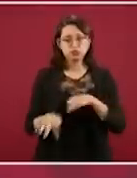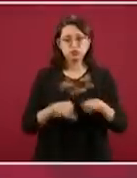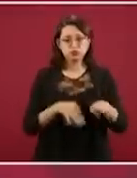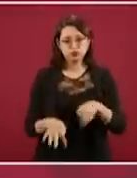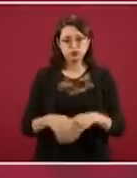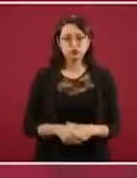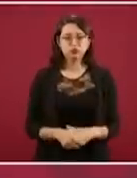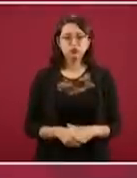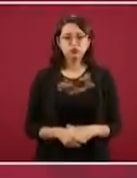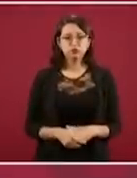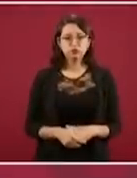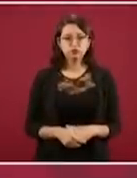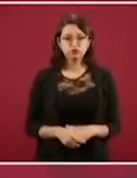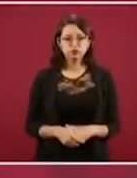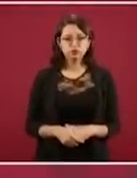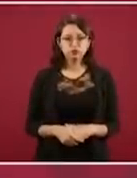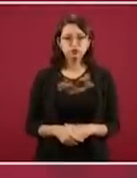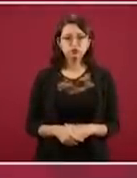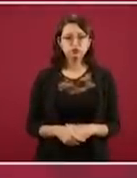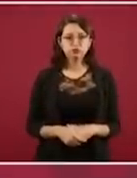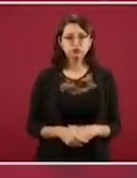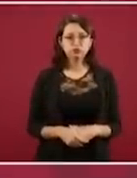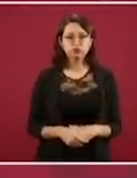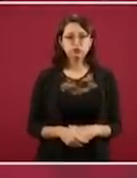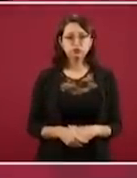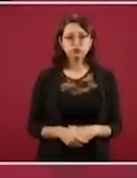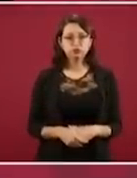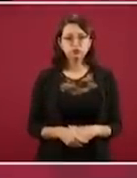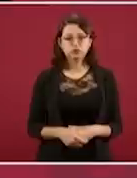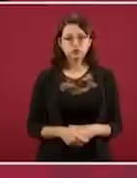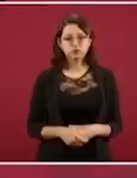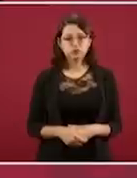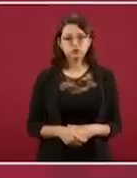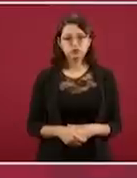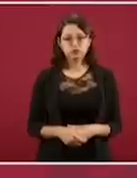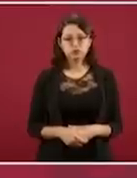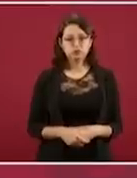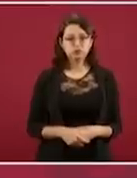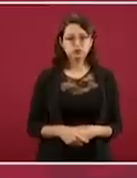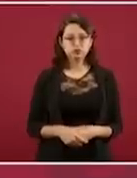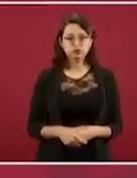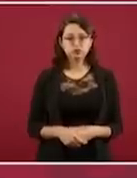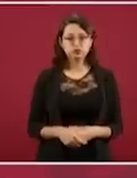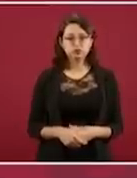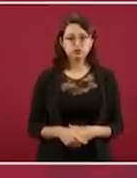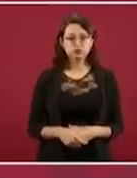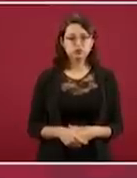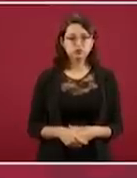Y también desde muy temprano, porque se acuerdan que